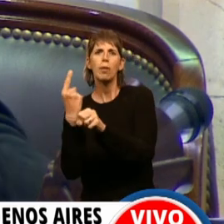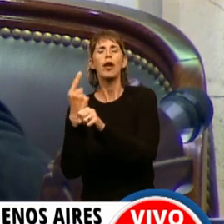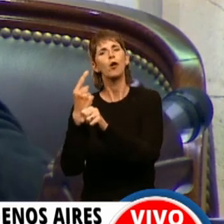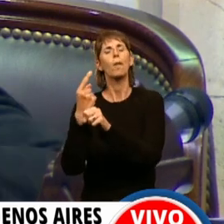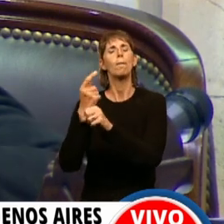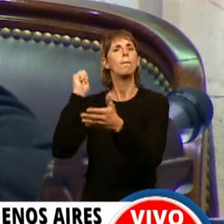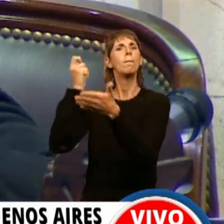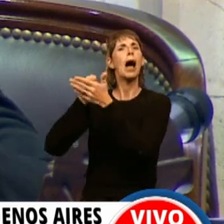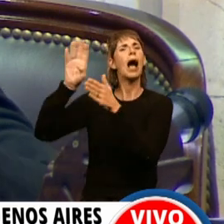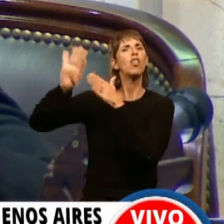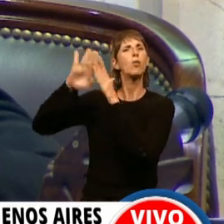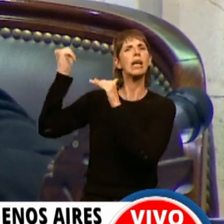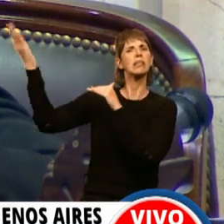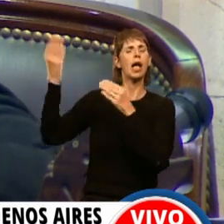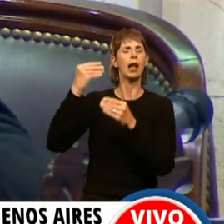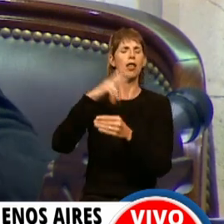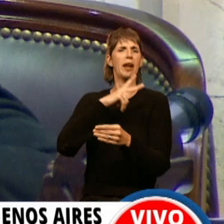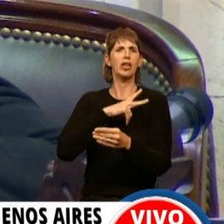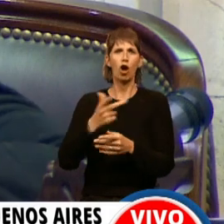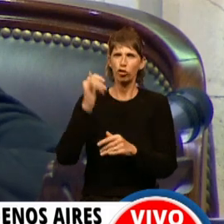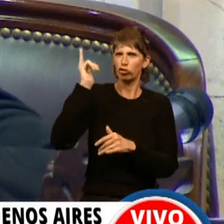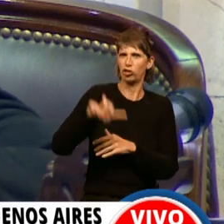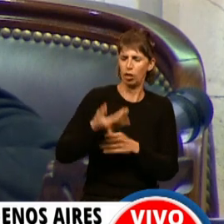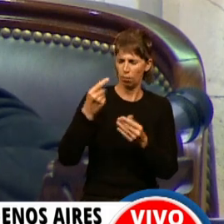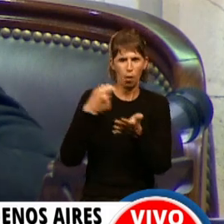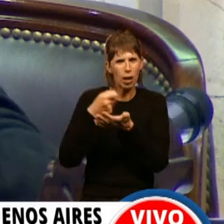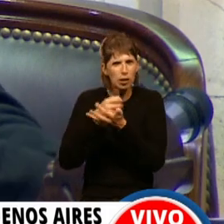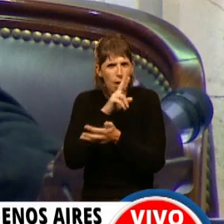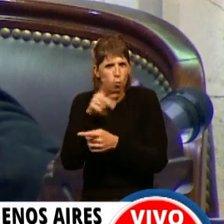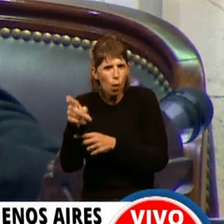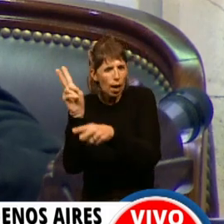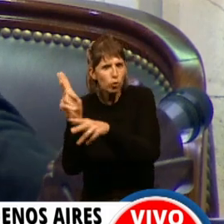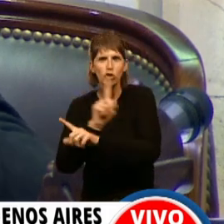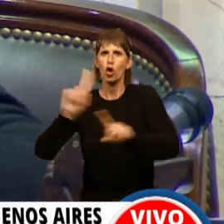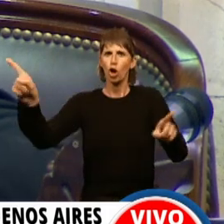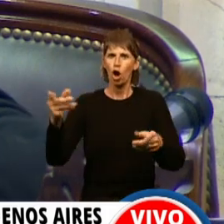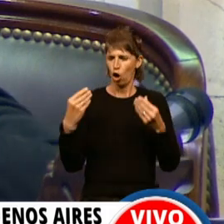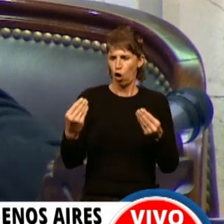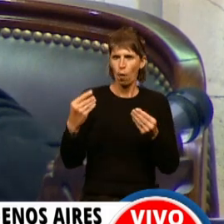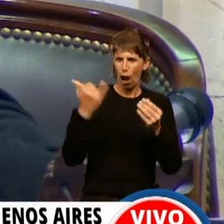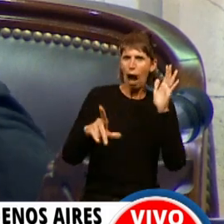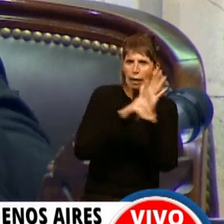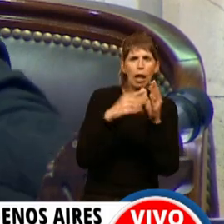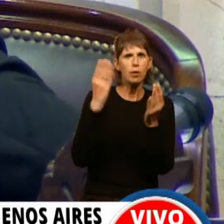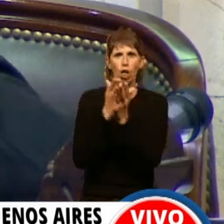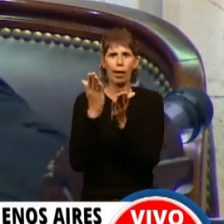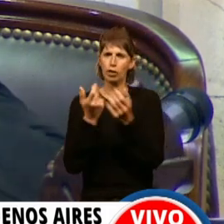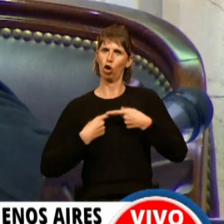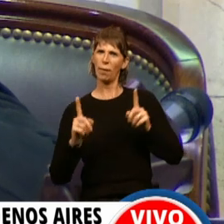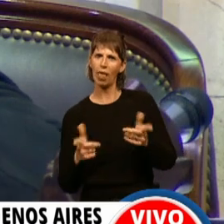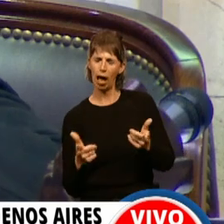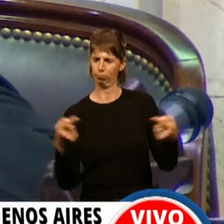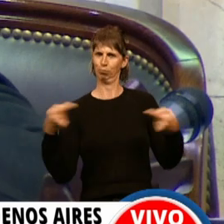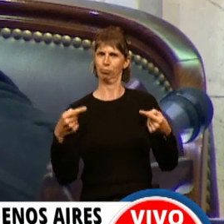externa de los ricos porque a nosotros no nos viene pero nosotros si la pagamos entonces existe la ley pero no existe el derecho tiene